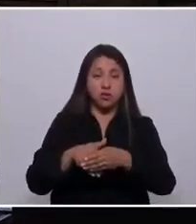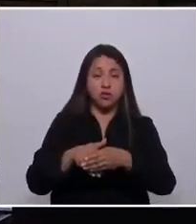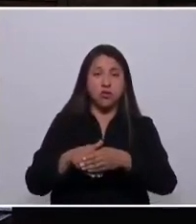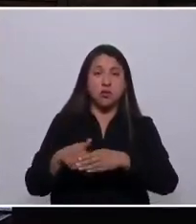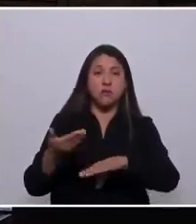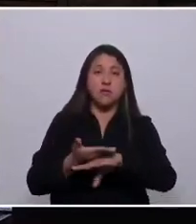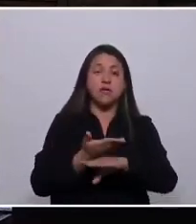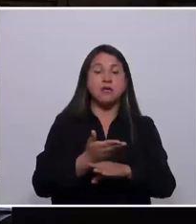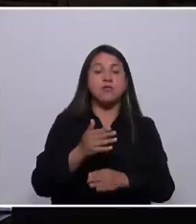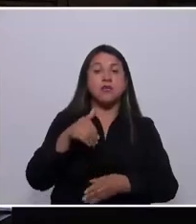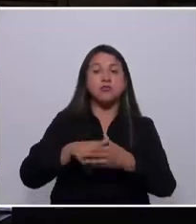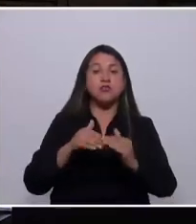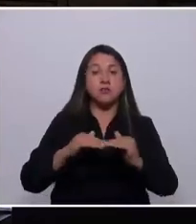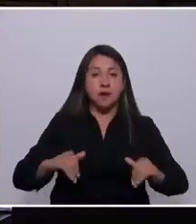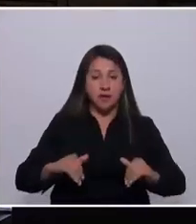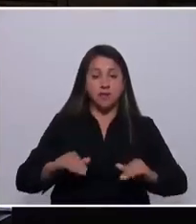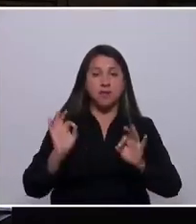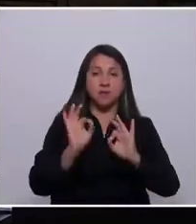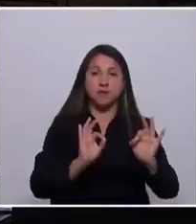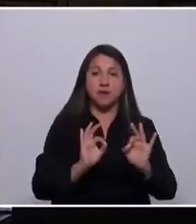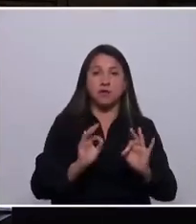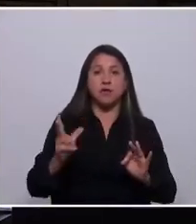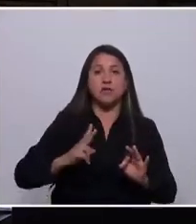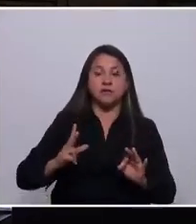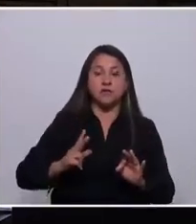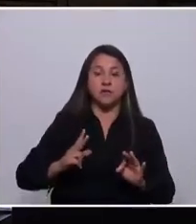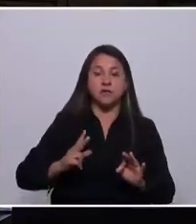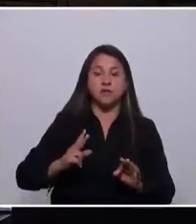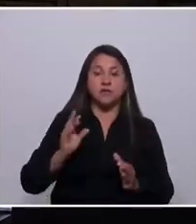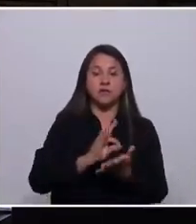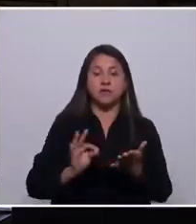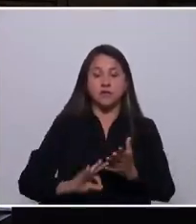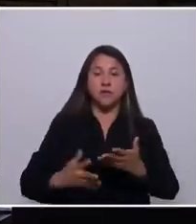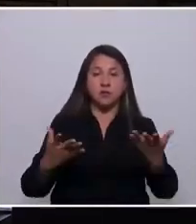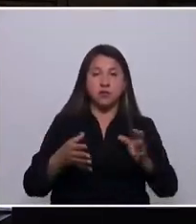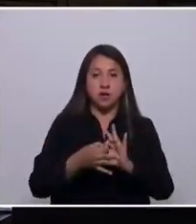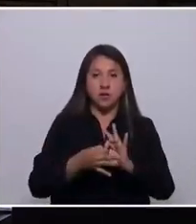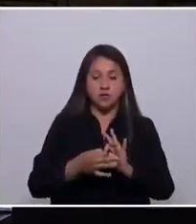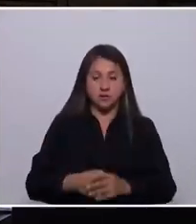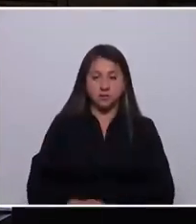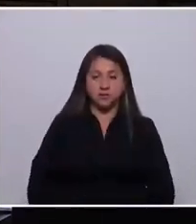votación separada. Perfecto, señor secretario. Muchas gracias.